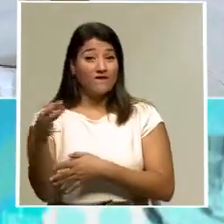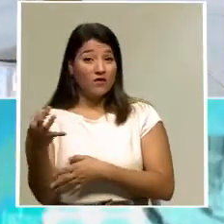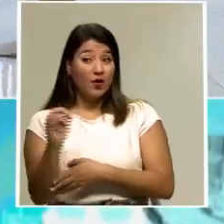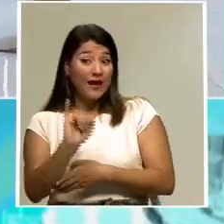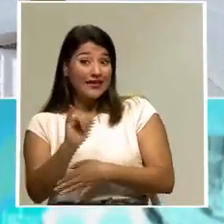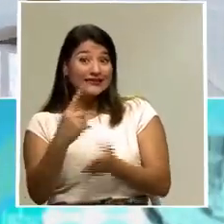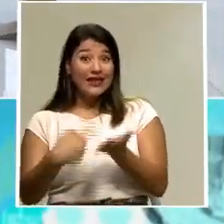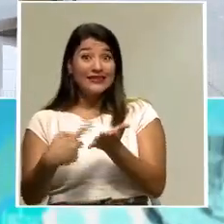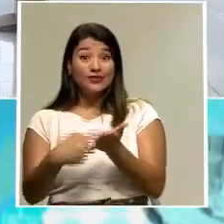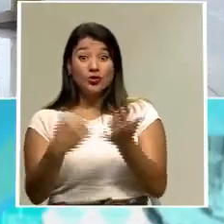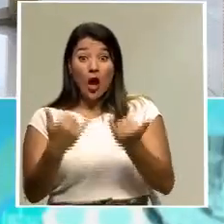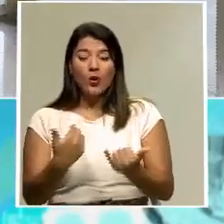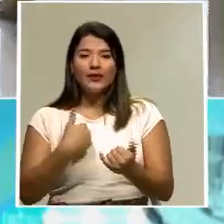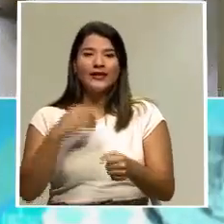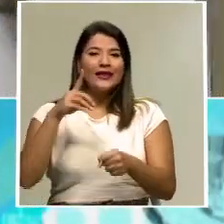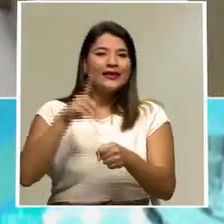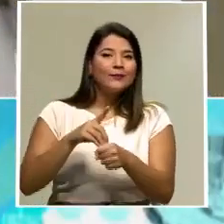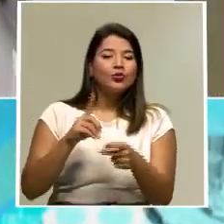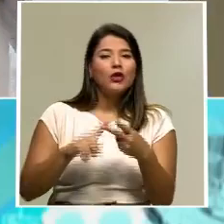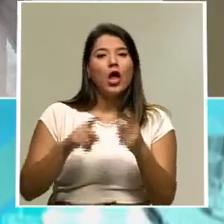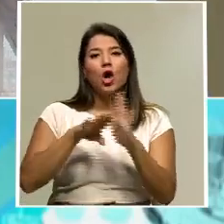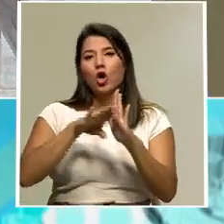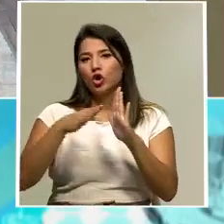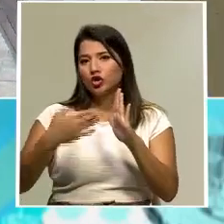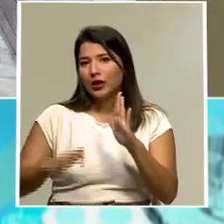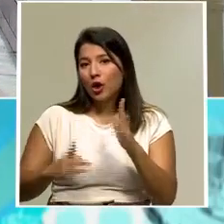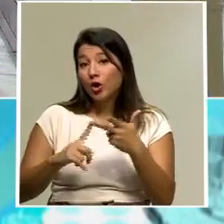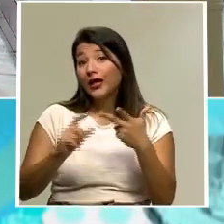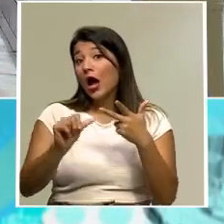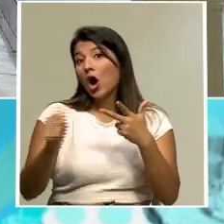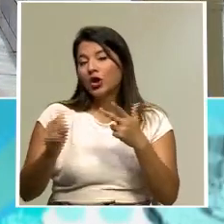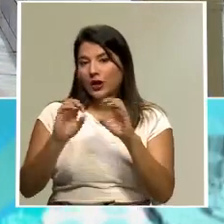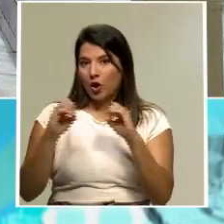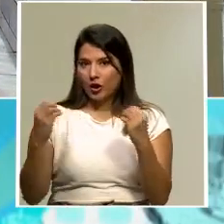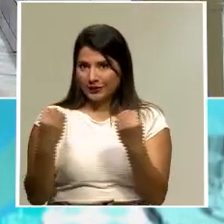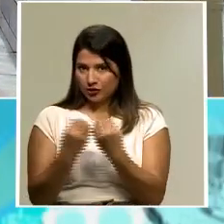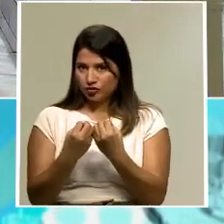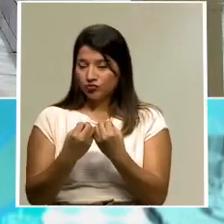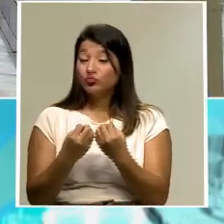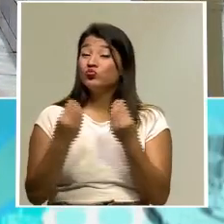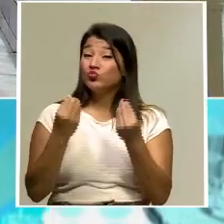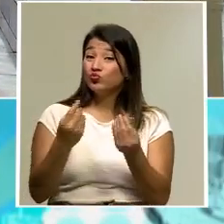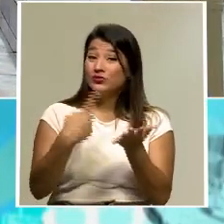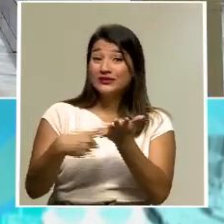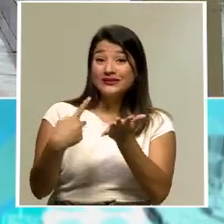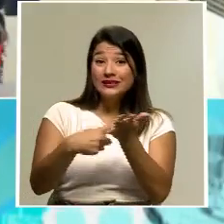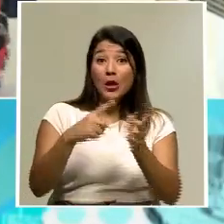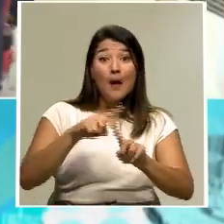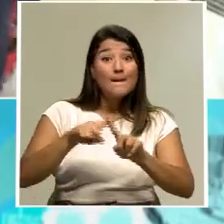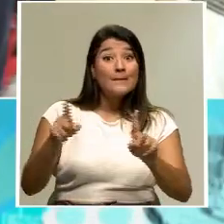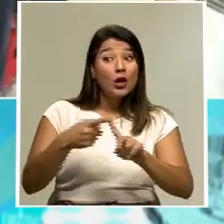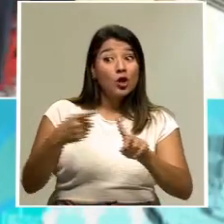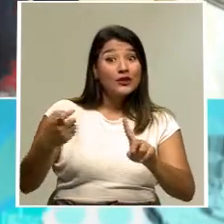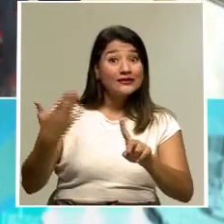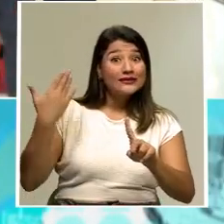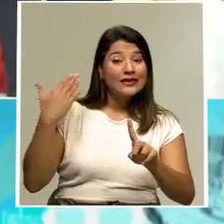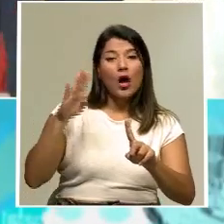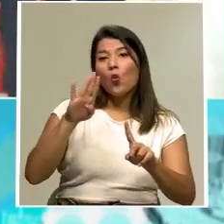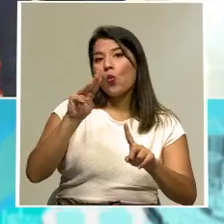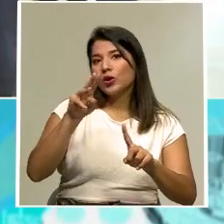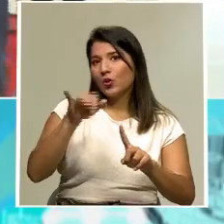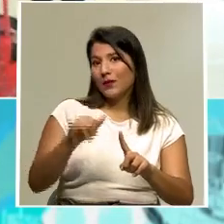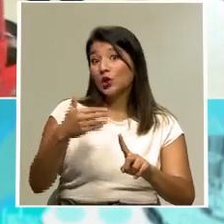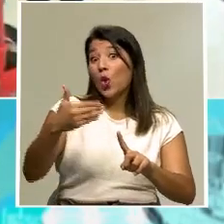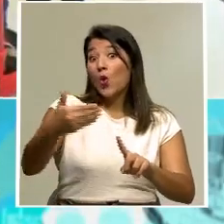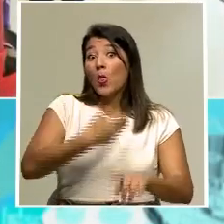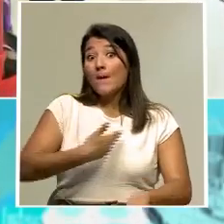la Contraloría y otras organizaciones también consideran. Ha sido una gran discusión, pero desde el pasado 4 de mayo en el discurso que dio el